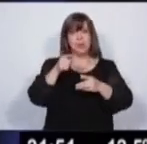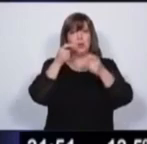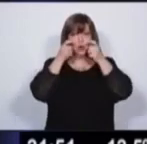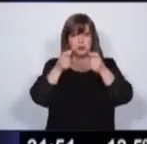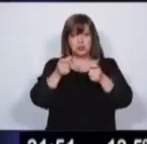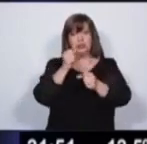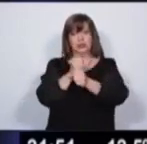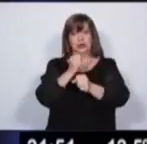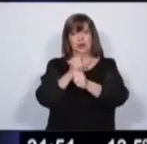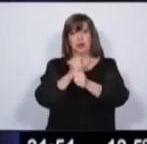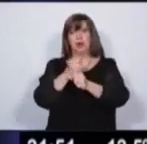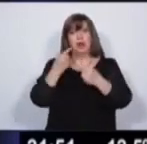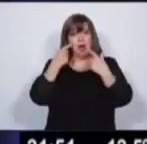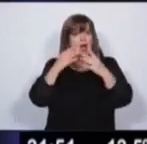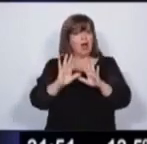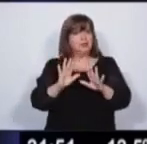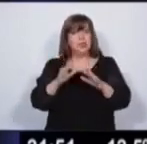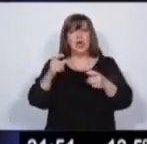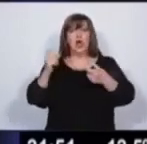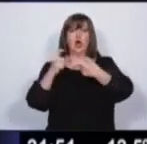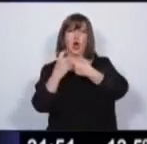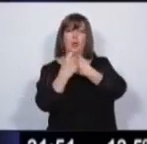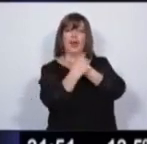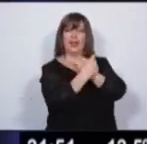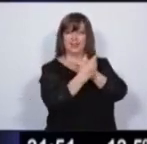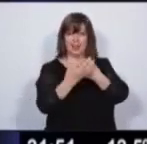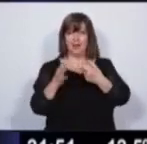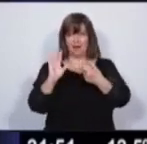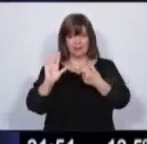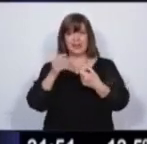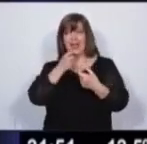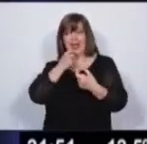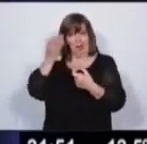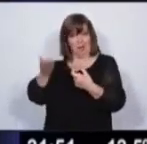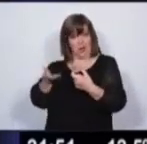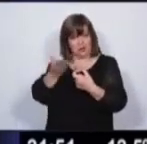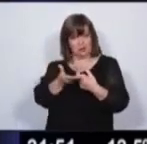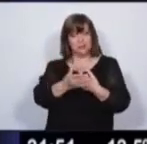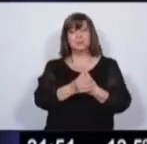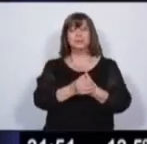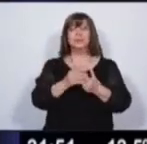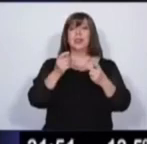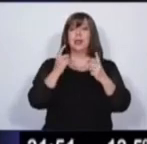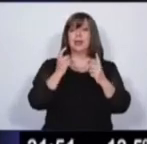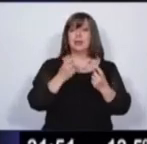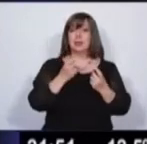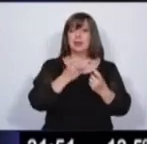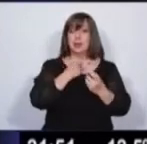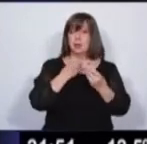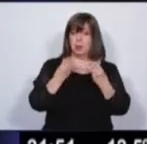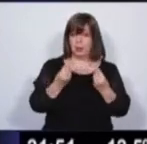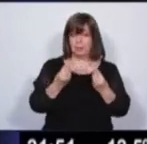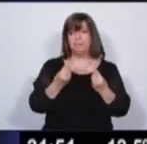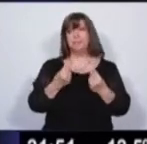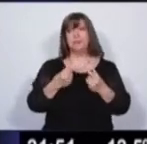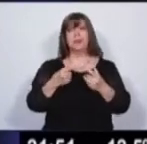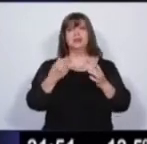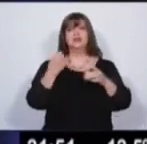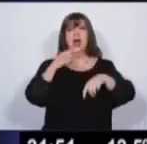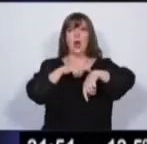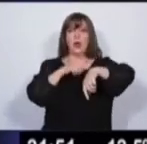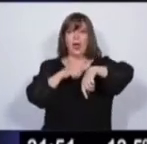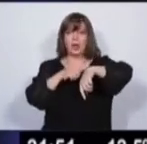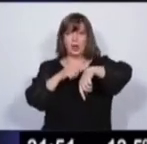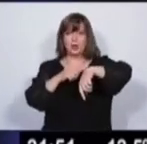trabajadores como han demostrado tantas cooperativas en la provincia de Mendoza queremos poner en discusión la jornada laboral